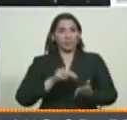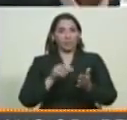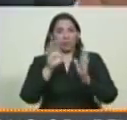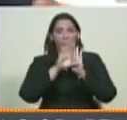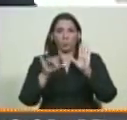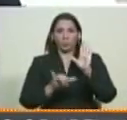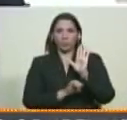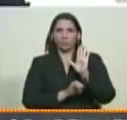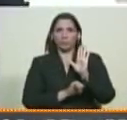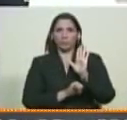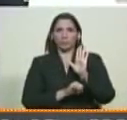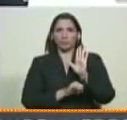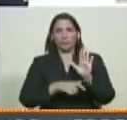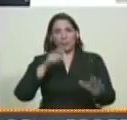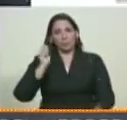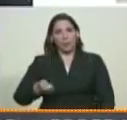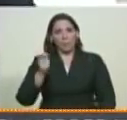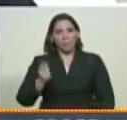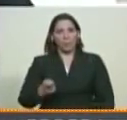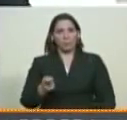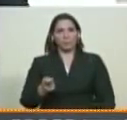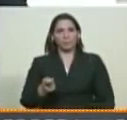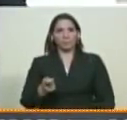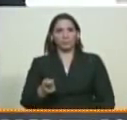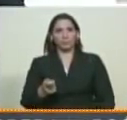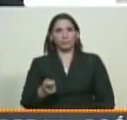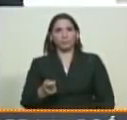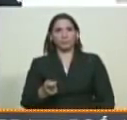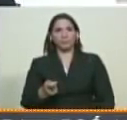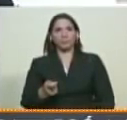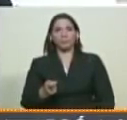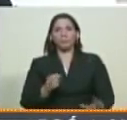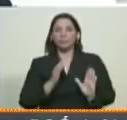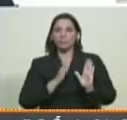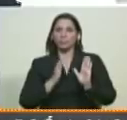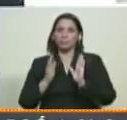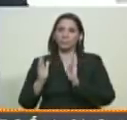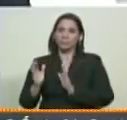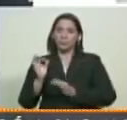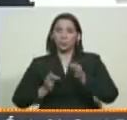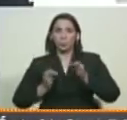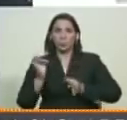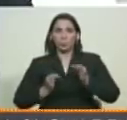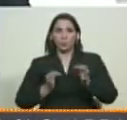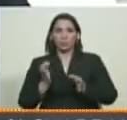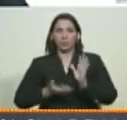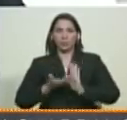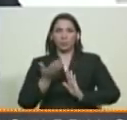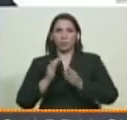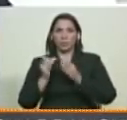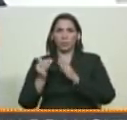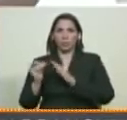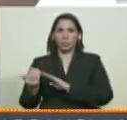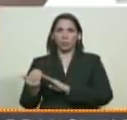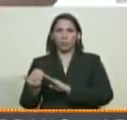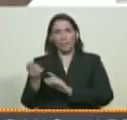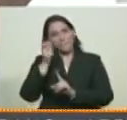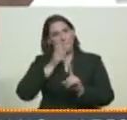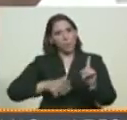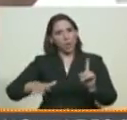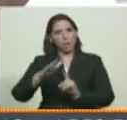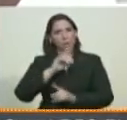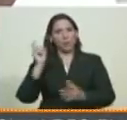del TCJ y de los órganos auxiliares de justicia, lo más importante, de la comunidad y del pueblo en